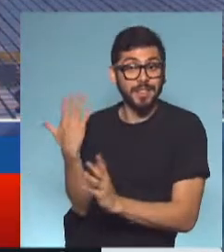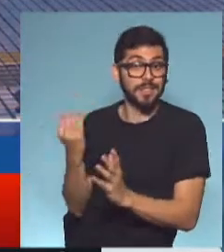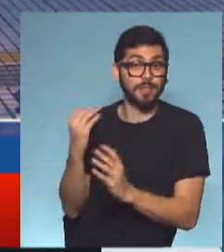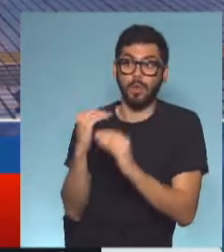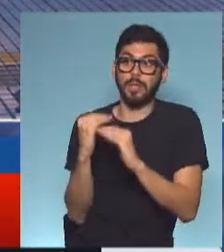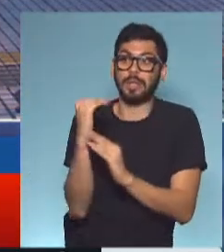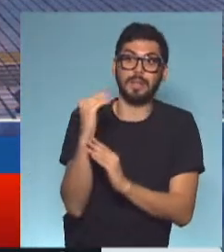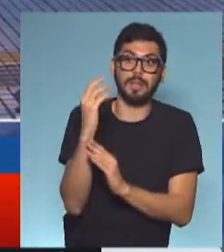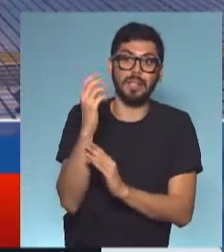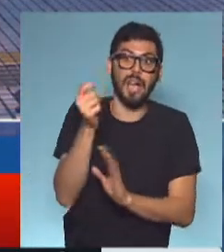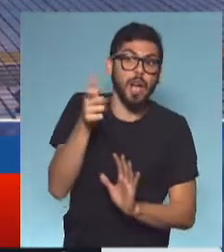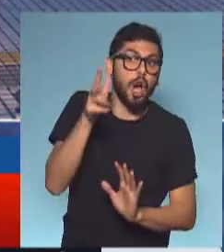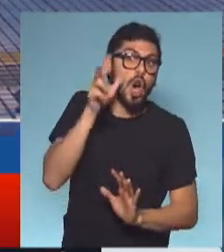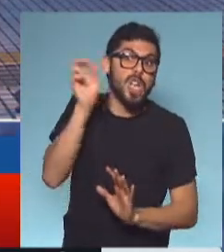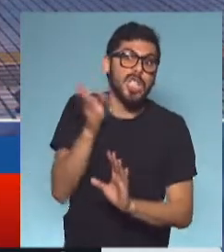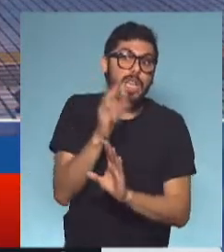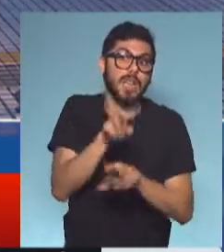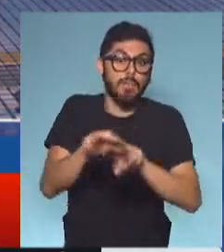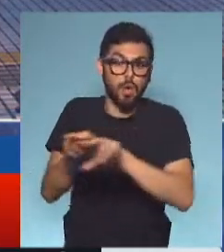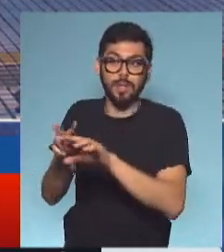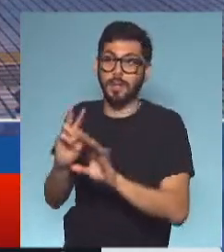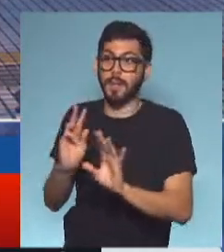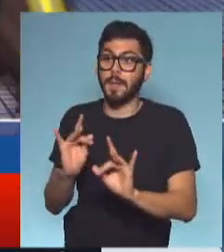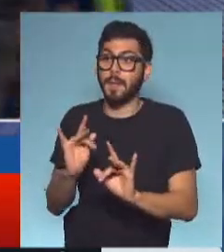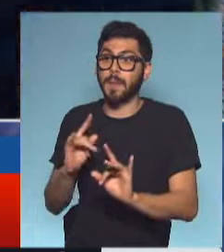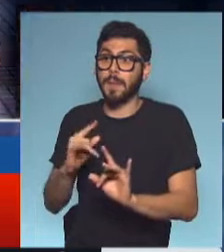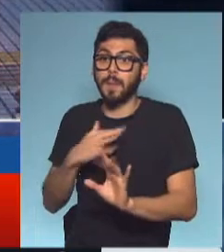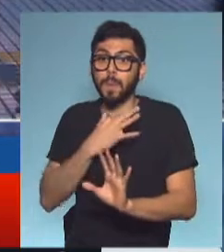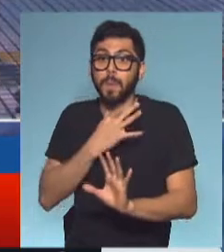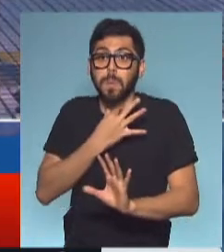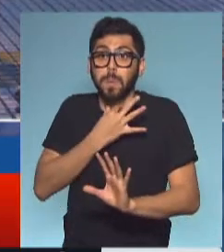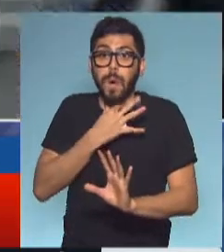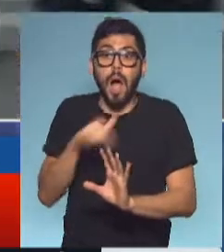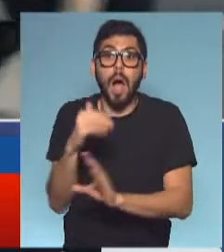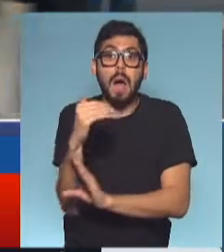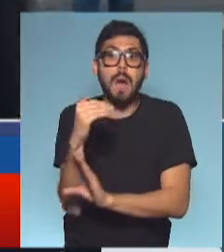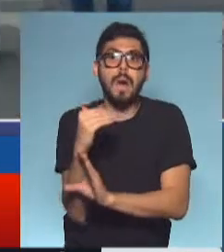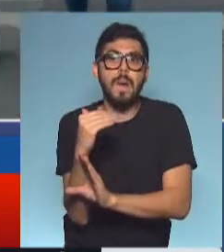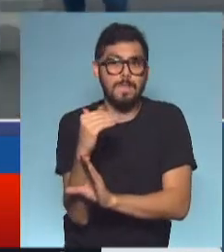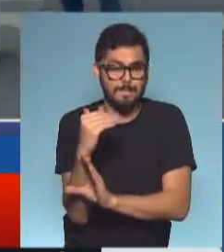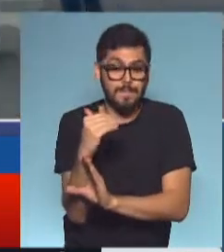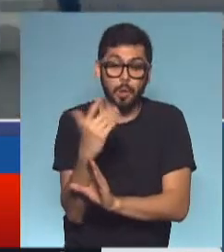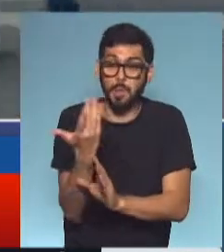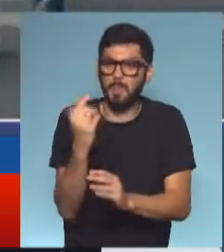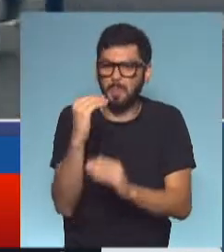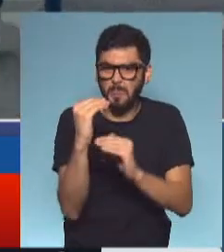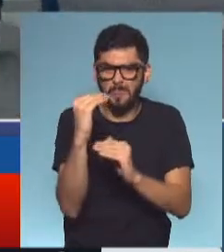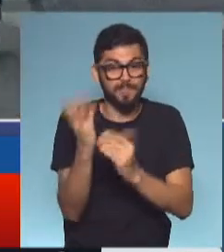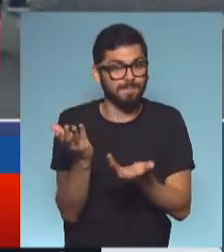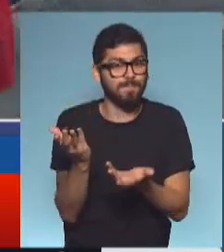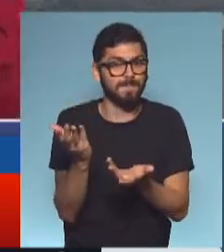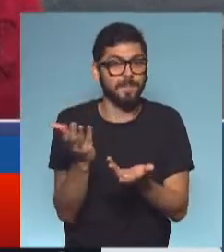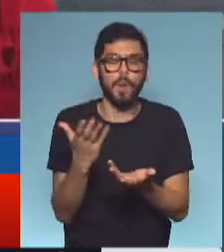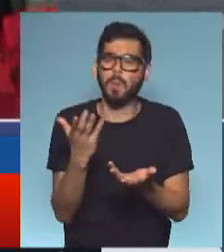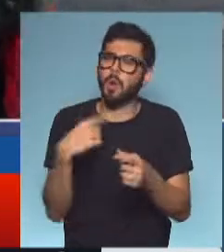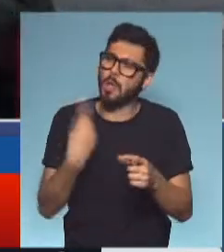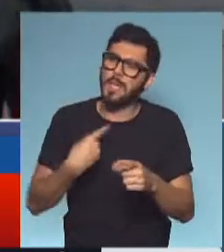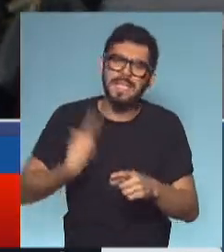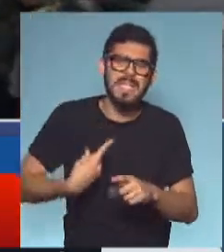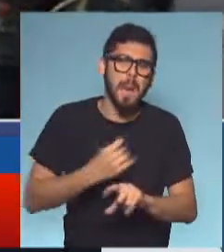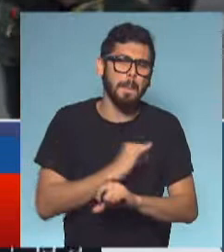al 80% de la ocupación de las camas en la región del AMBA en su conjunto. Por lo tanto, nosotros lo dijimos